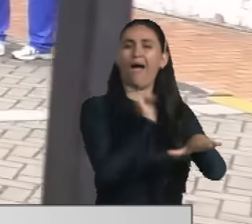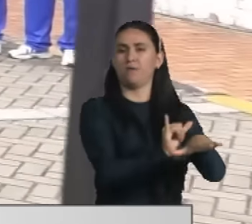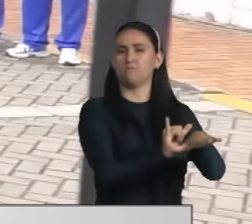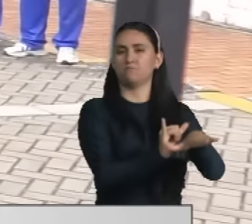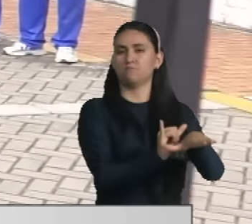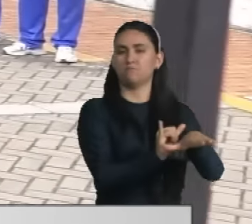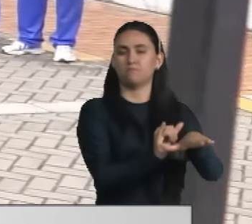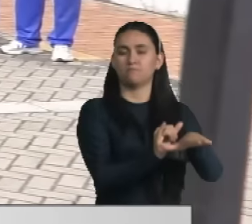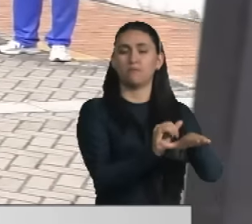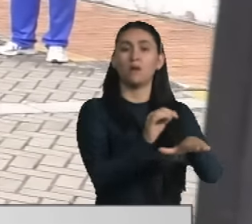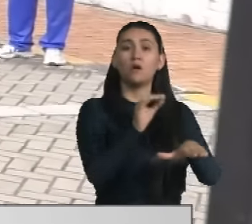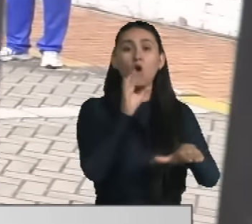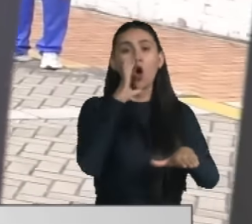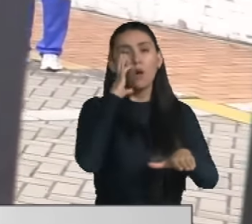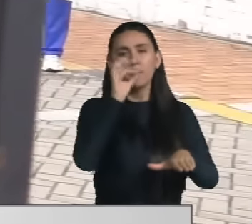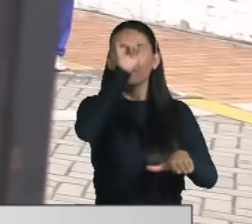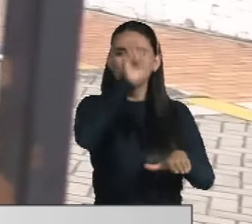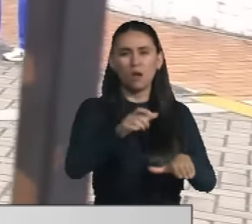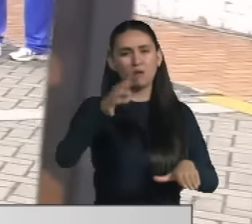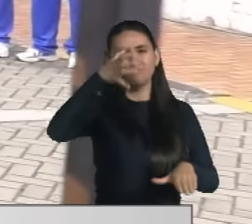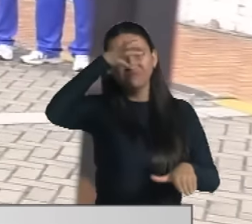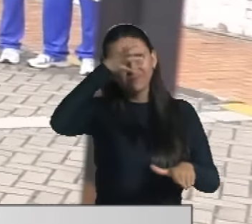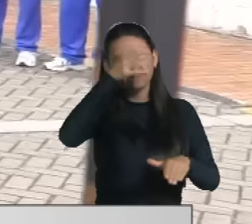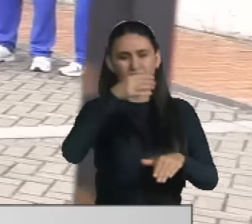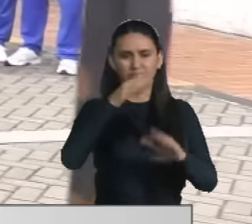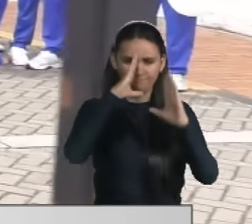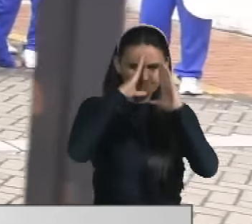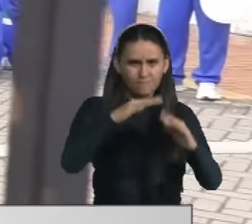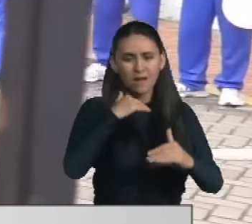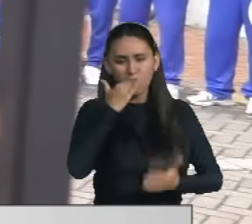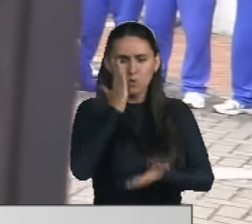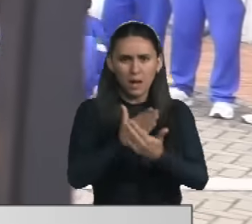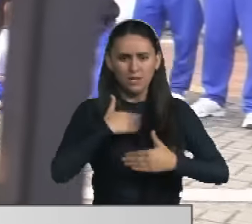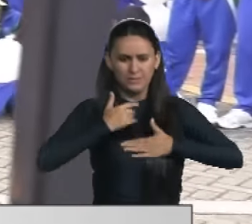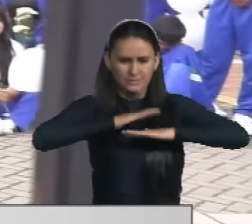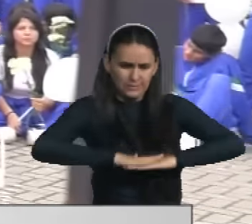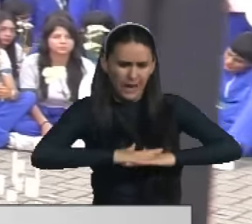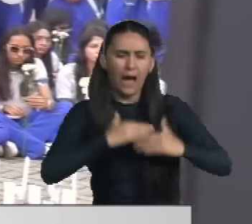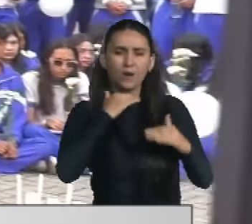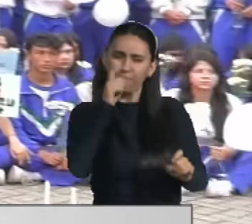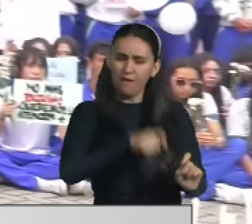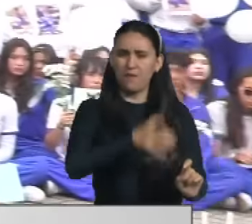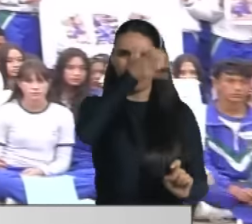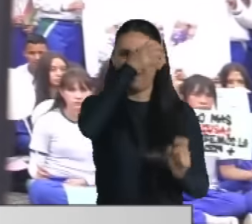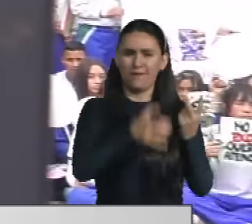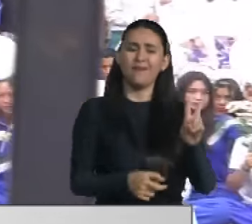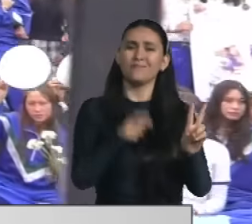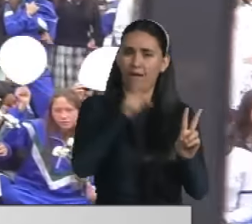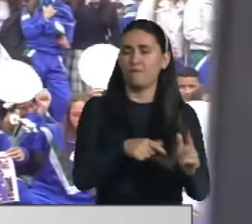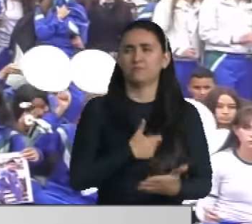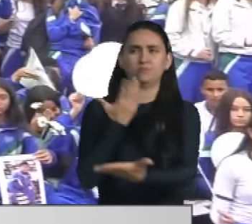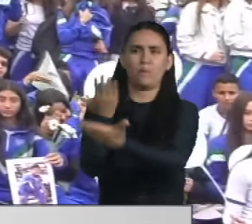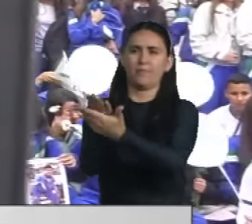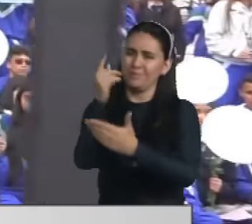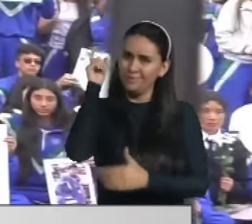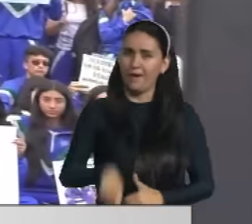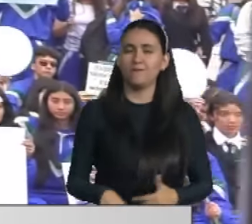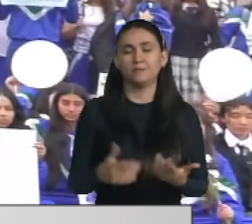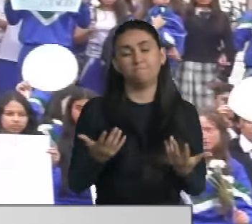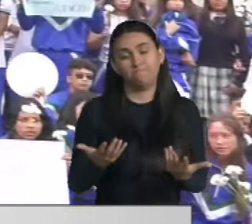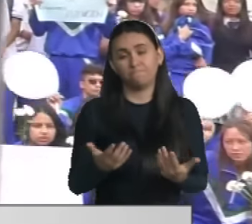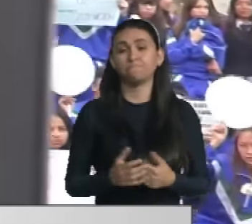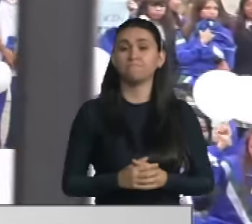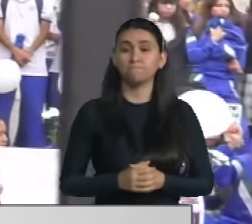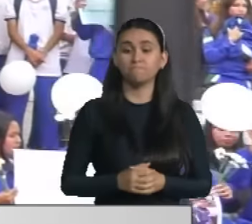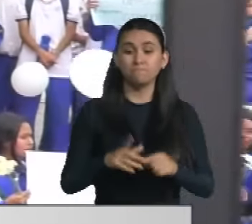con un paramédico, el cual pueda atender o brindar primero que todo los primeros auxilios. Señora, muchas gracias. Es la petición entonces de los padres de familia, de algunos